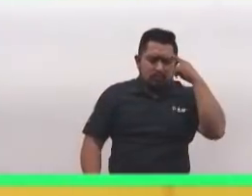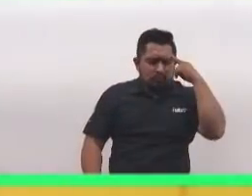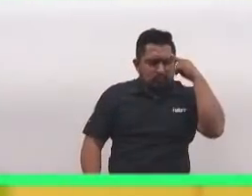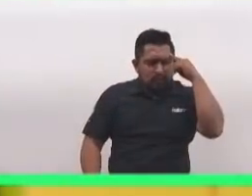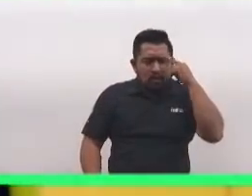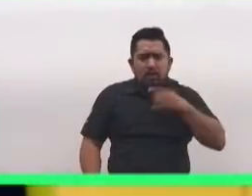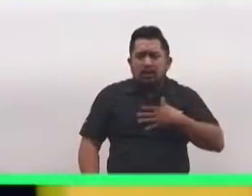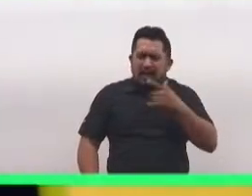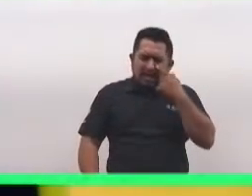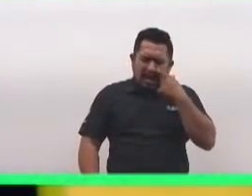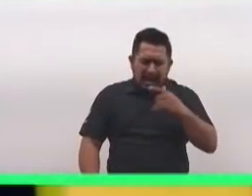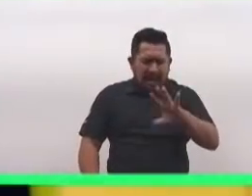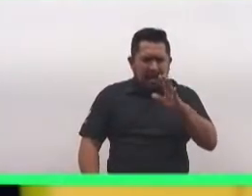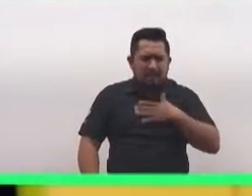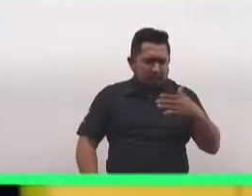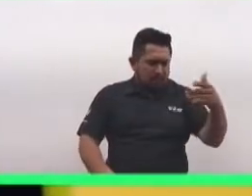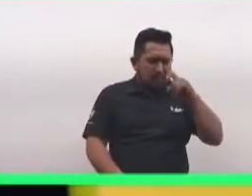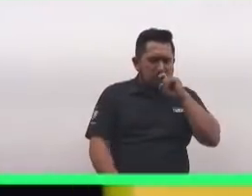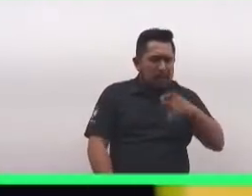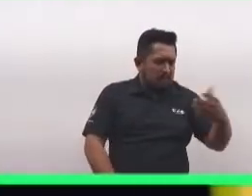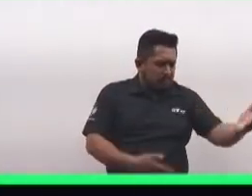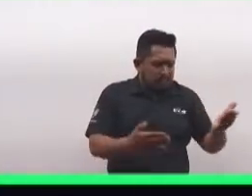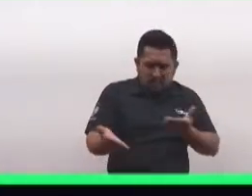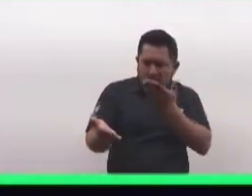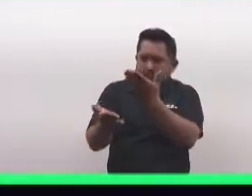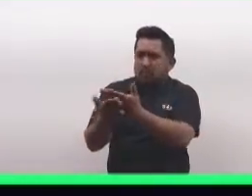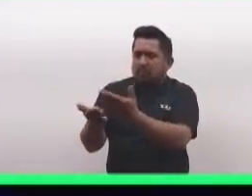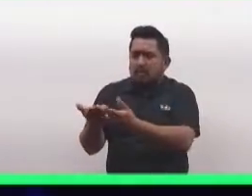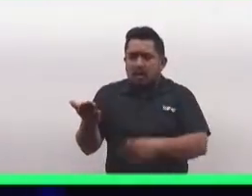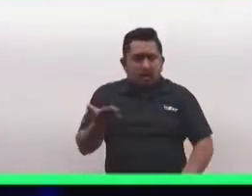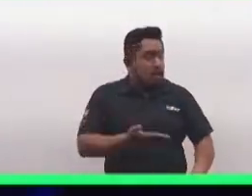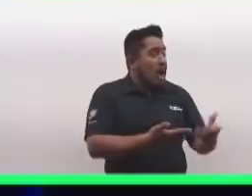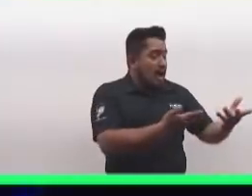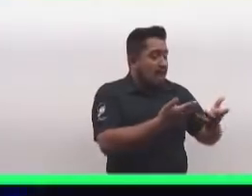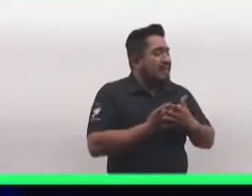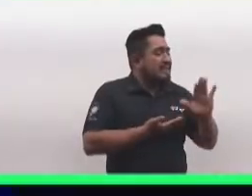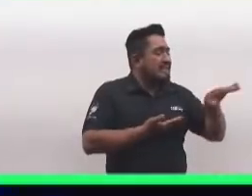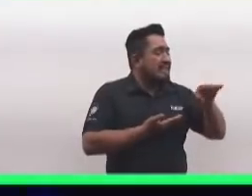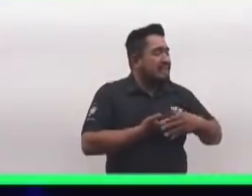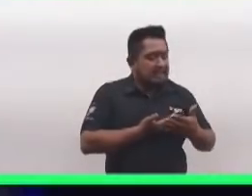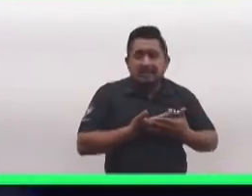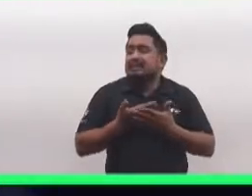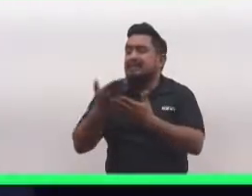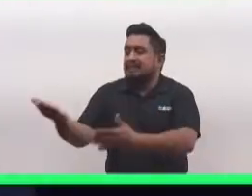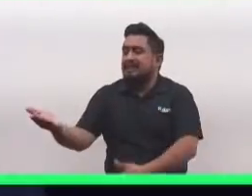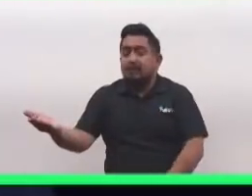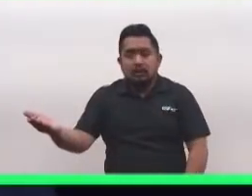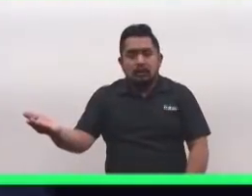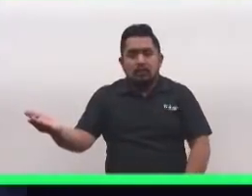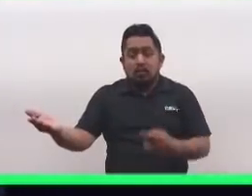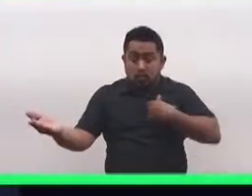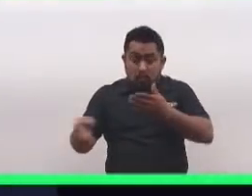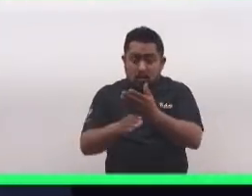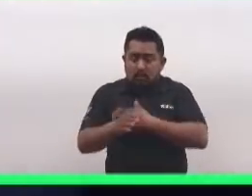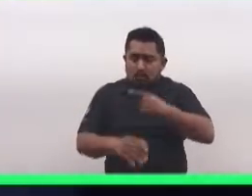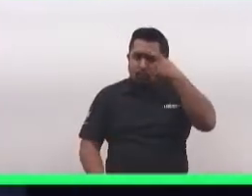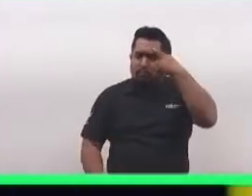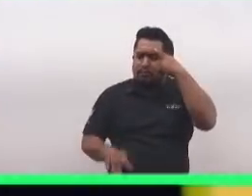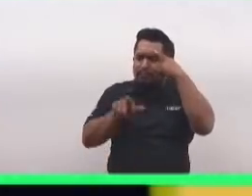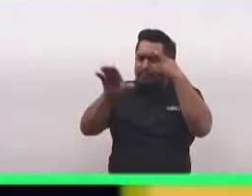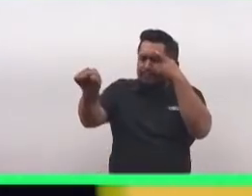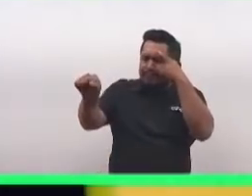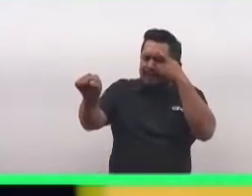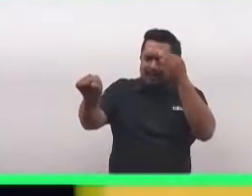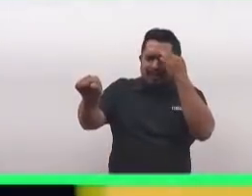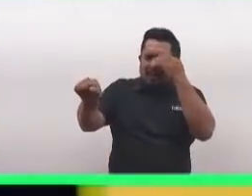si compramos algo que no servía normalmente lo que les quiera pasarlo a terceras personas pero si algo yo sabía que le podía regalar